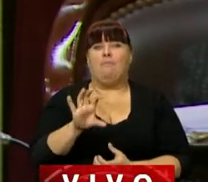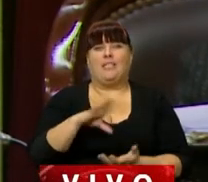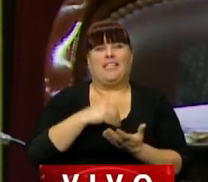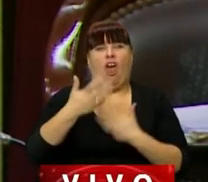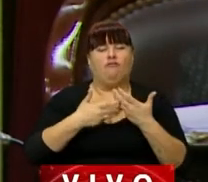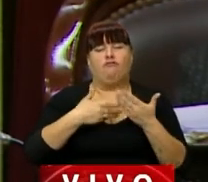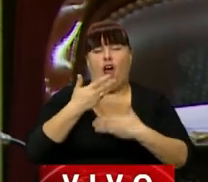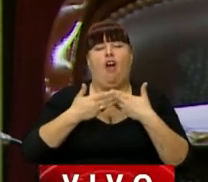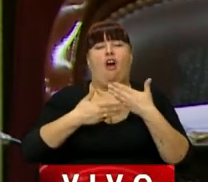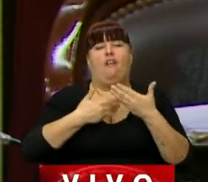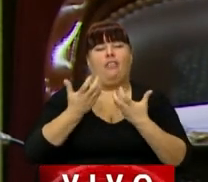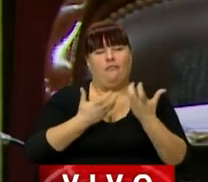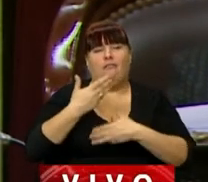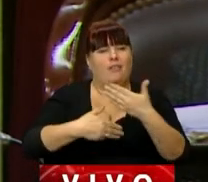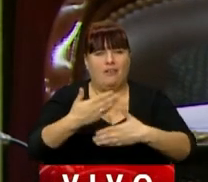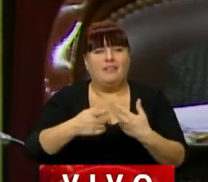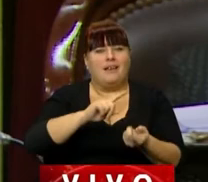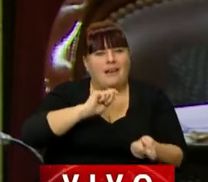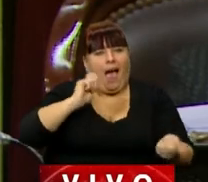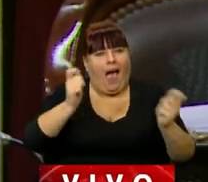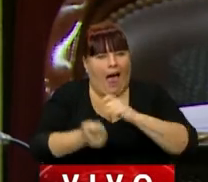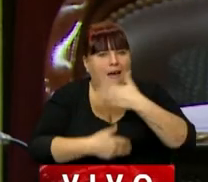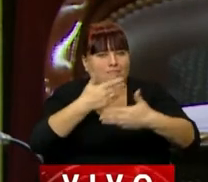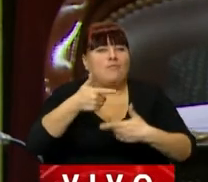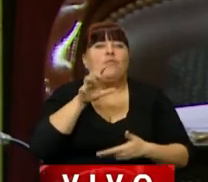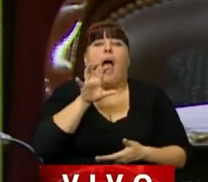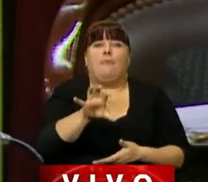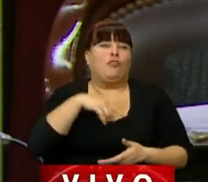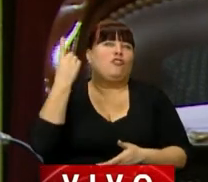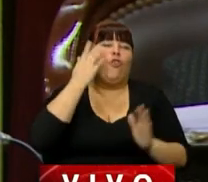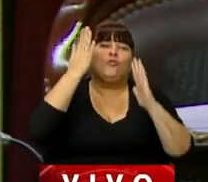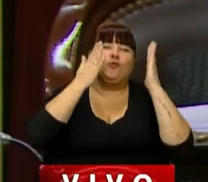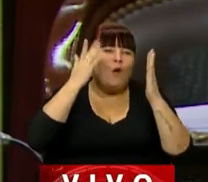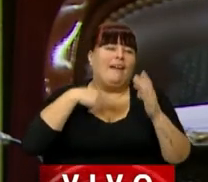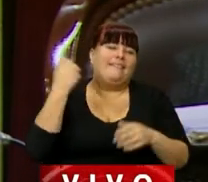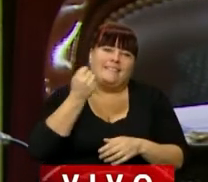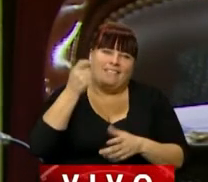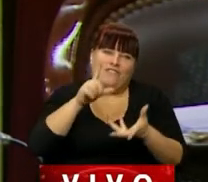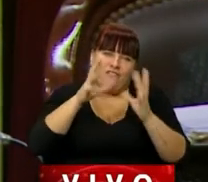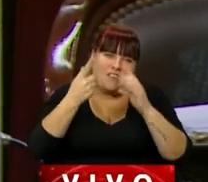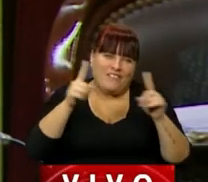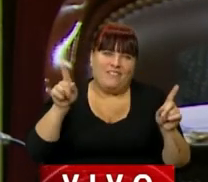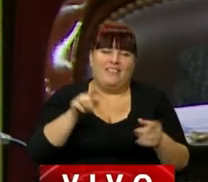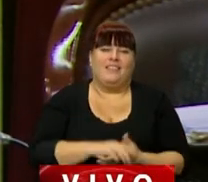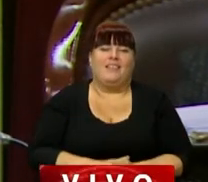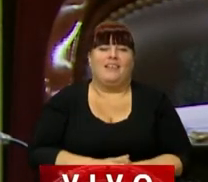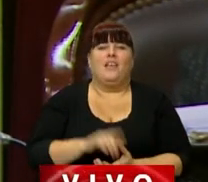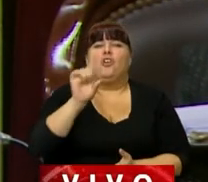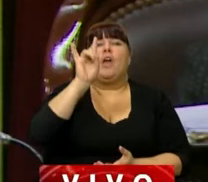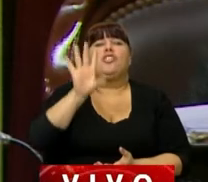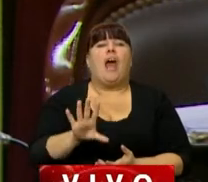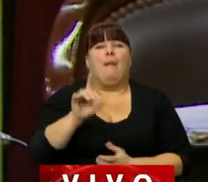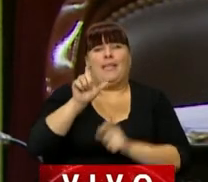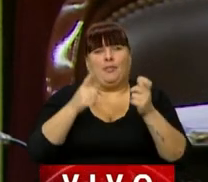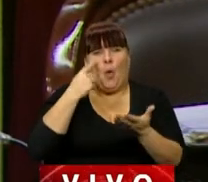provincia crezca, que se siga transformando en esa provincia que todos soñamos y que todos queremos, donde no solamente